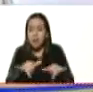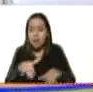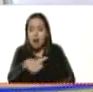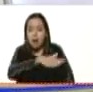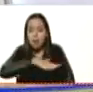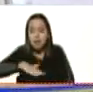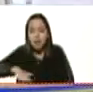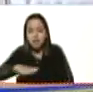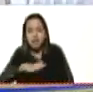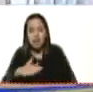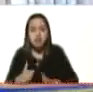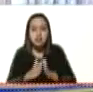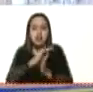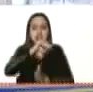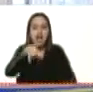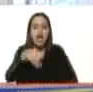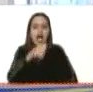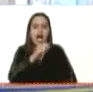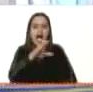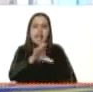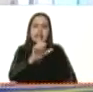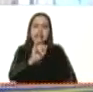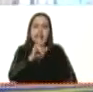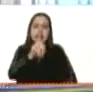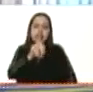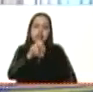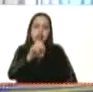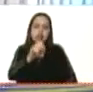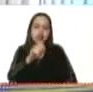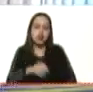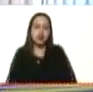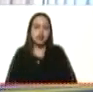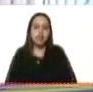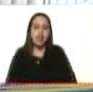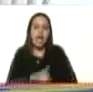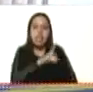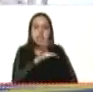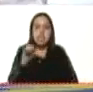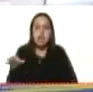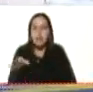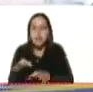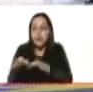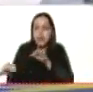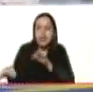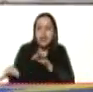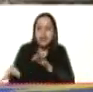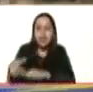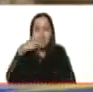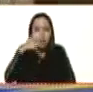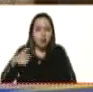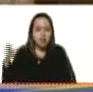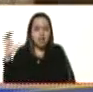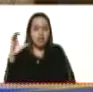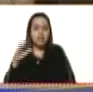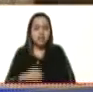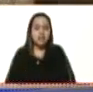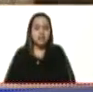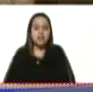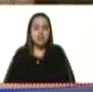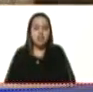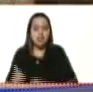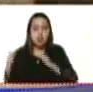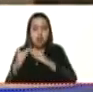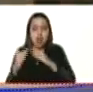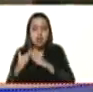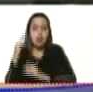San Jacinto, a 100 metros de la puerta de su casa, aquel joven Simón Bolívar pararse